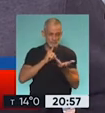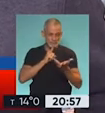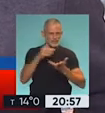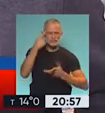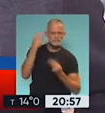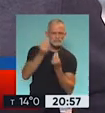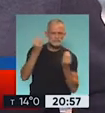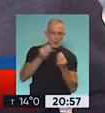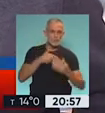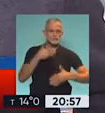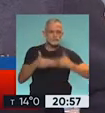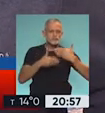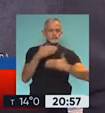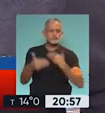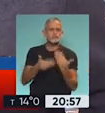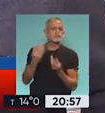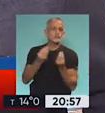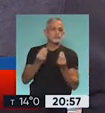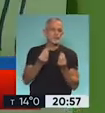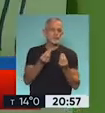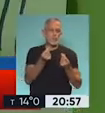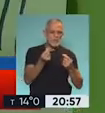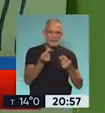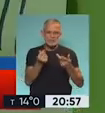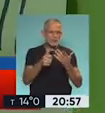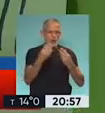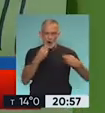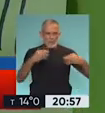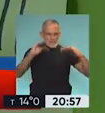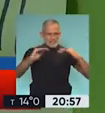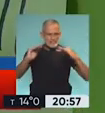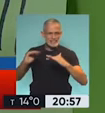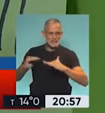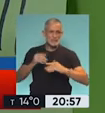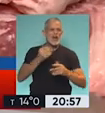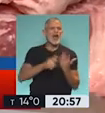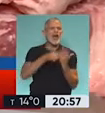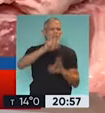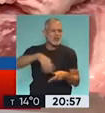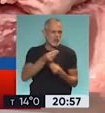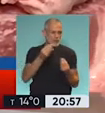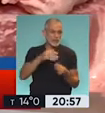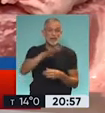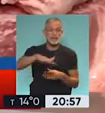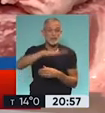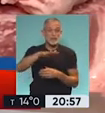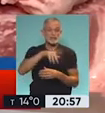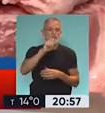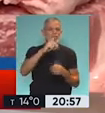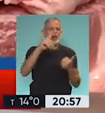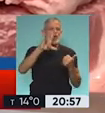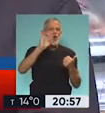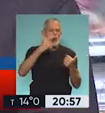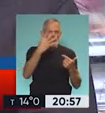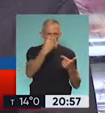Esto es algo que lo venimos realizando y vamos a tratar de seguir manteniéndolo con la intención de poder